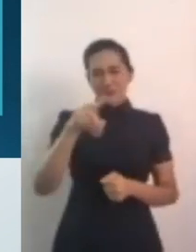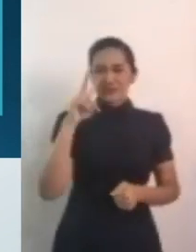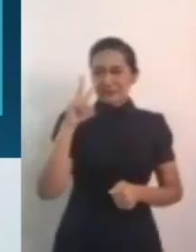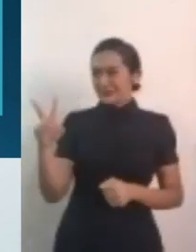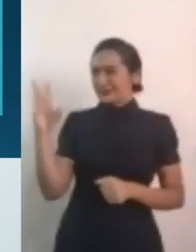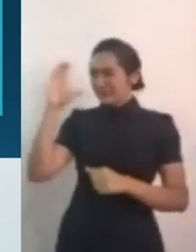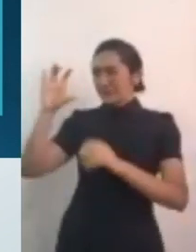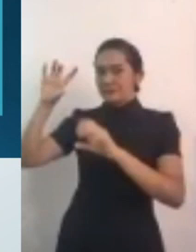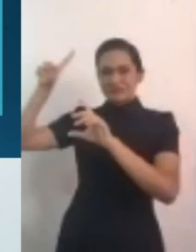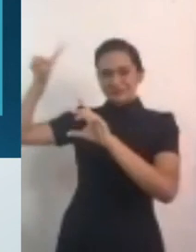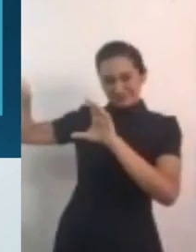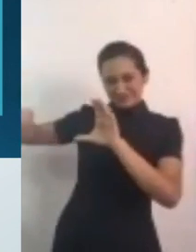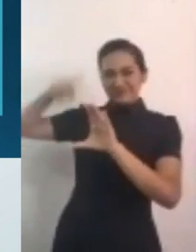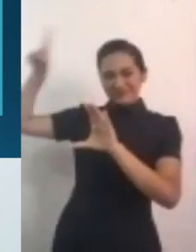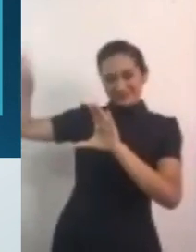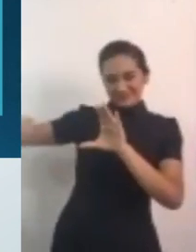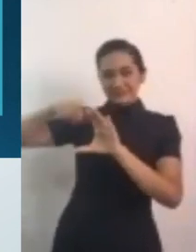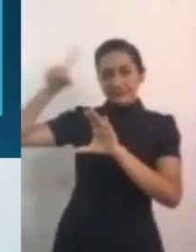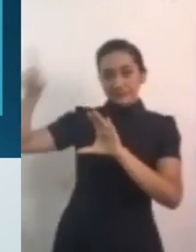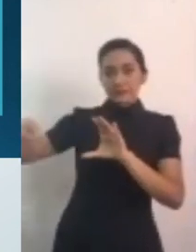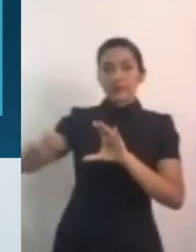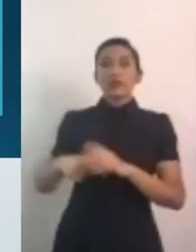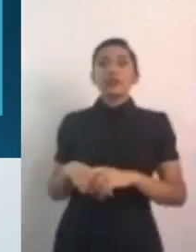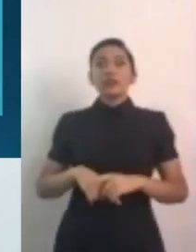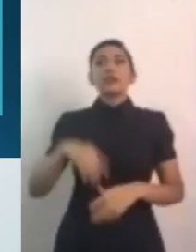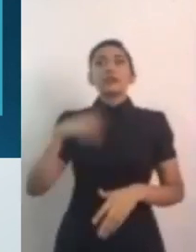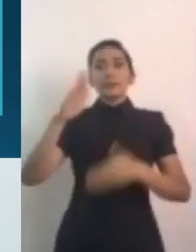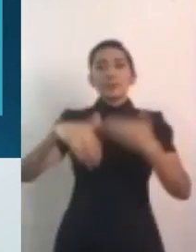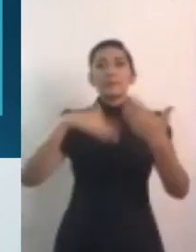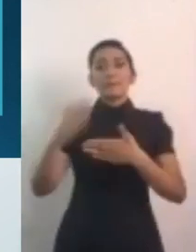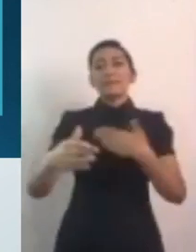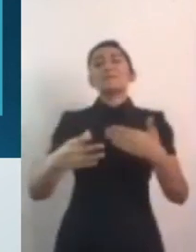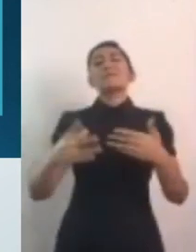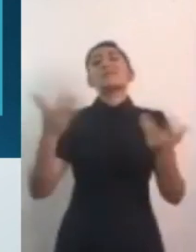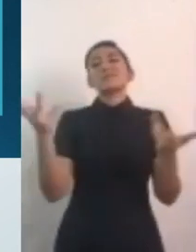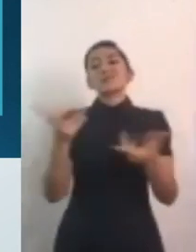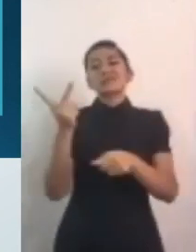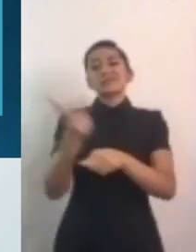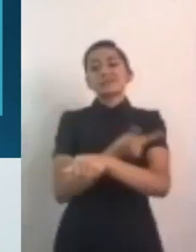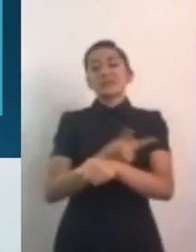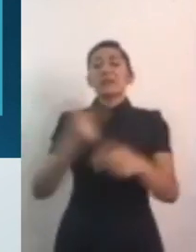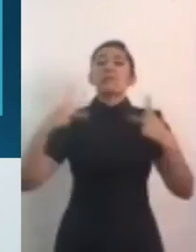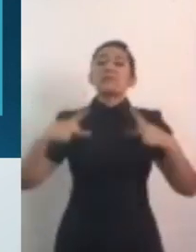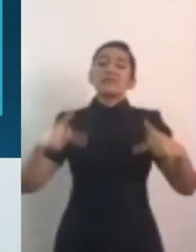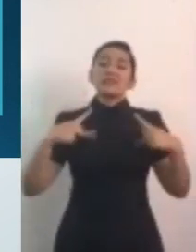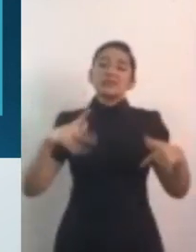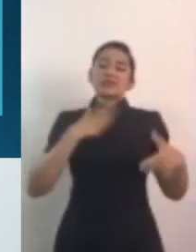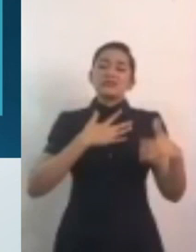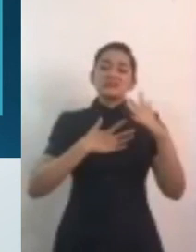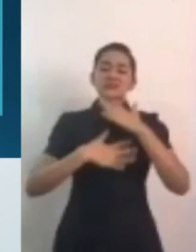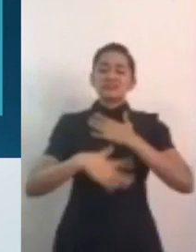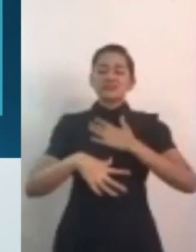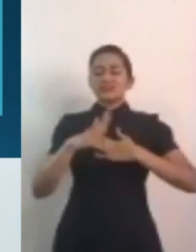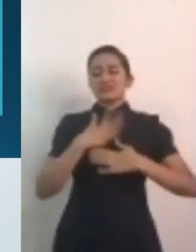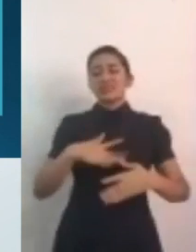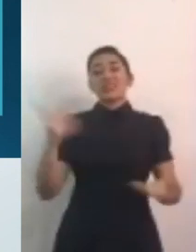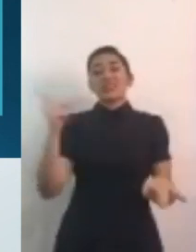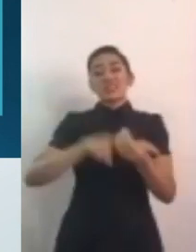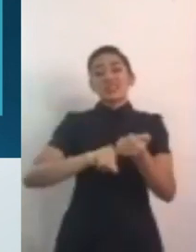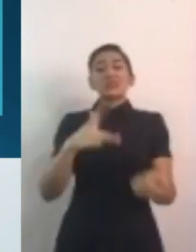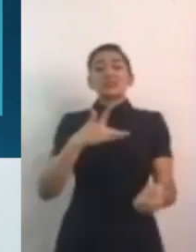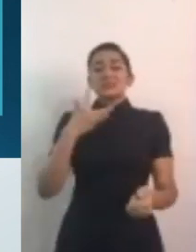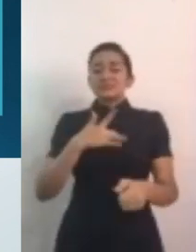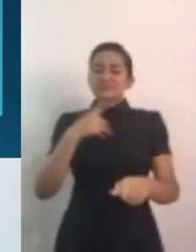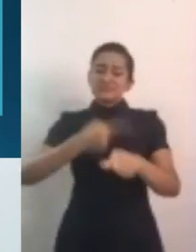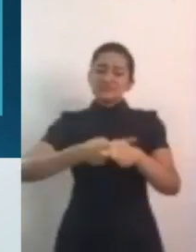este ciclo, cuando se hace crónico, acaba agotando a la persona. El estrés acaba enfermándola y es probable que